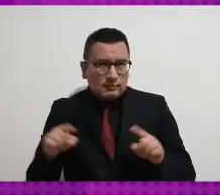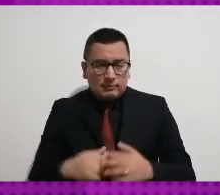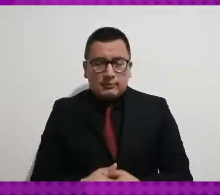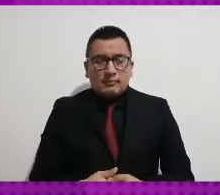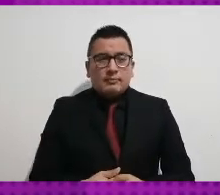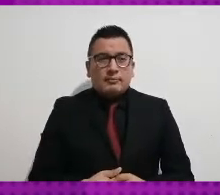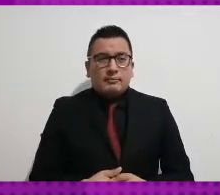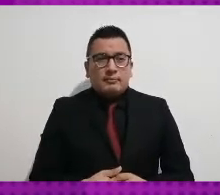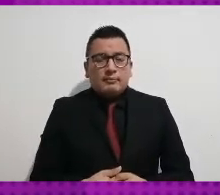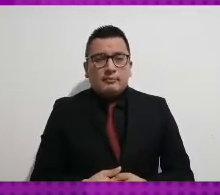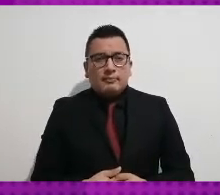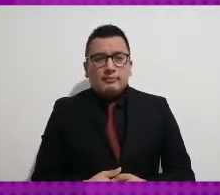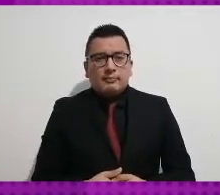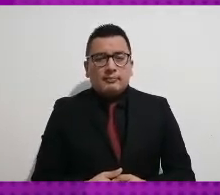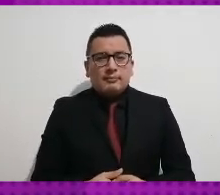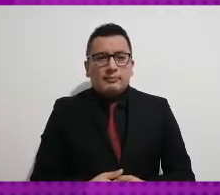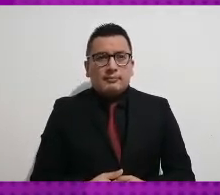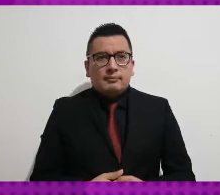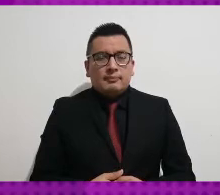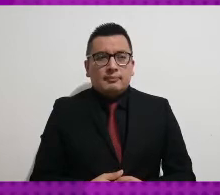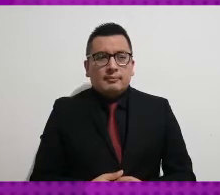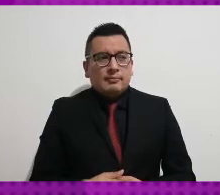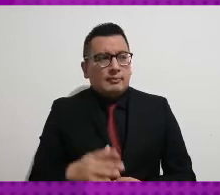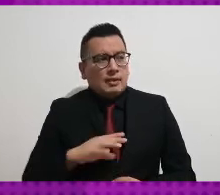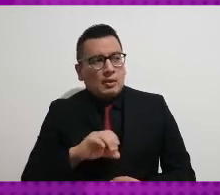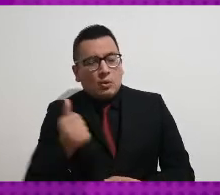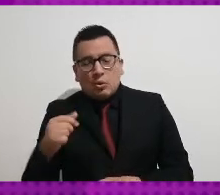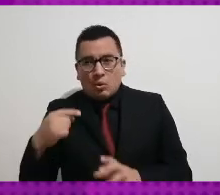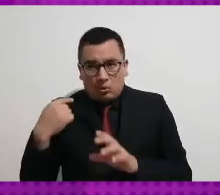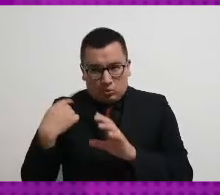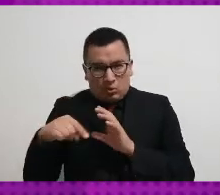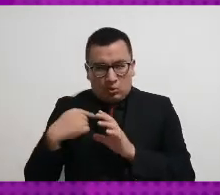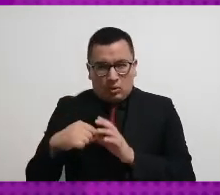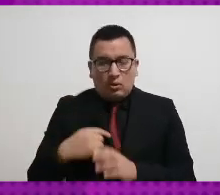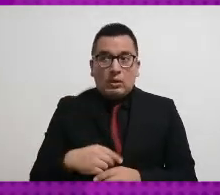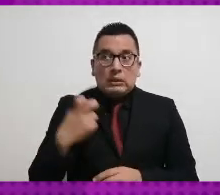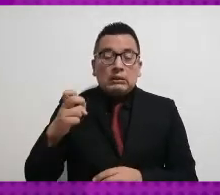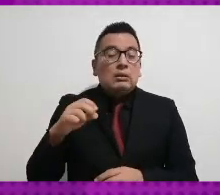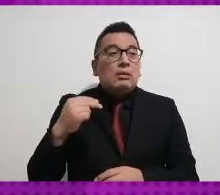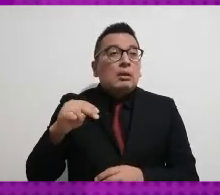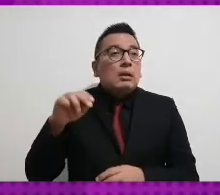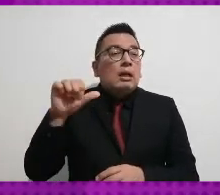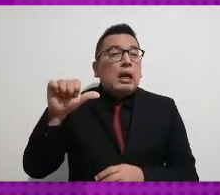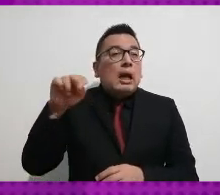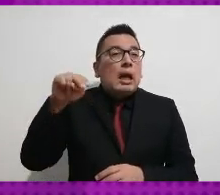poco diferente. Estas se deben de presentar ante este correo electrónico que es